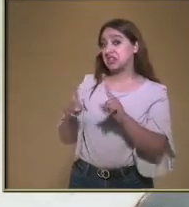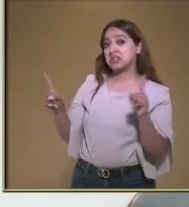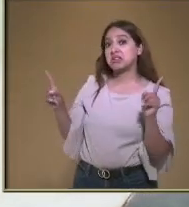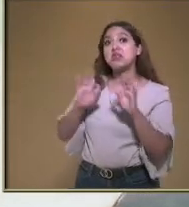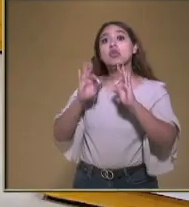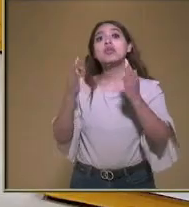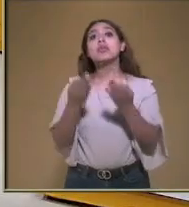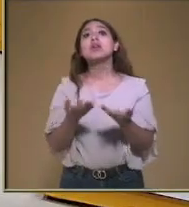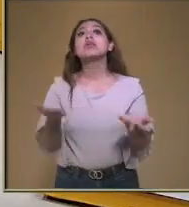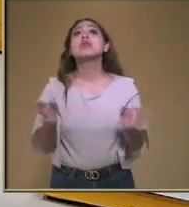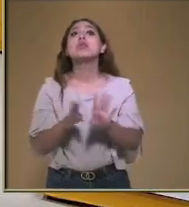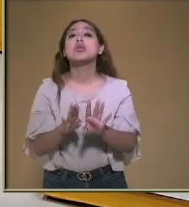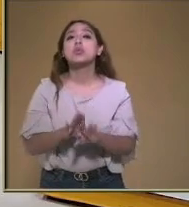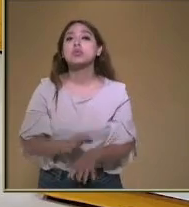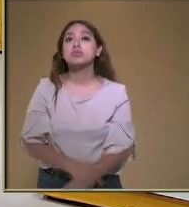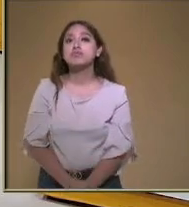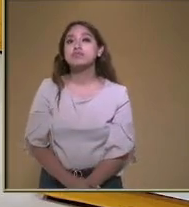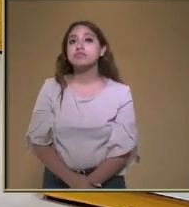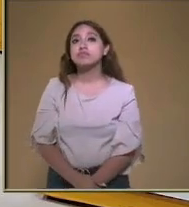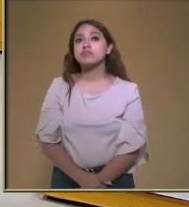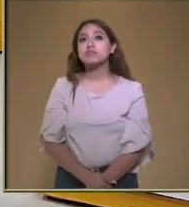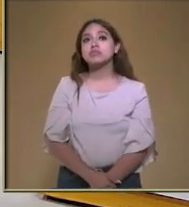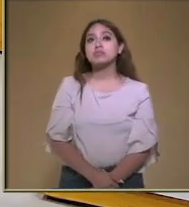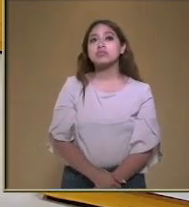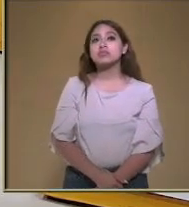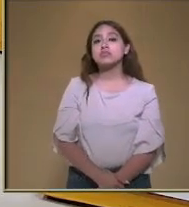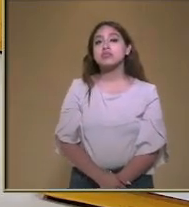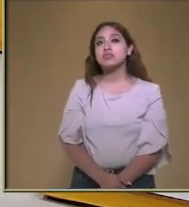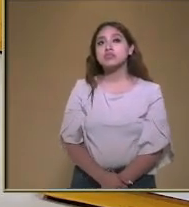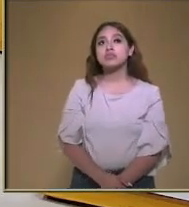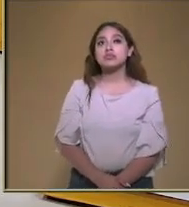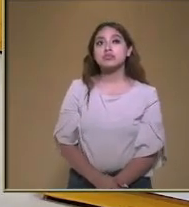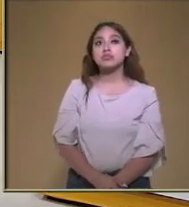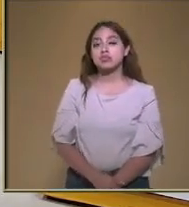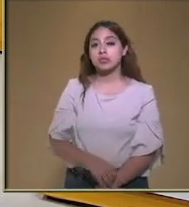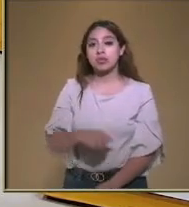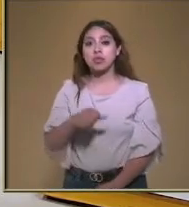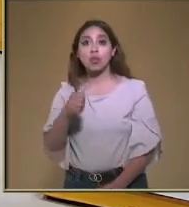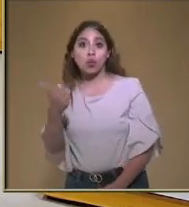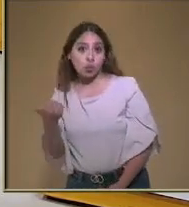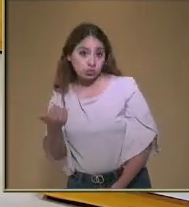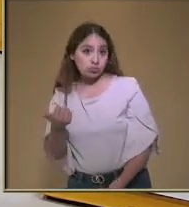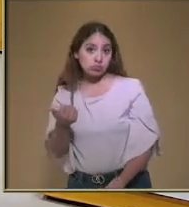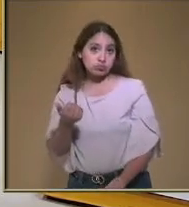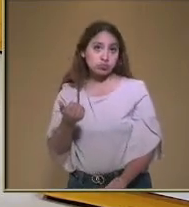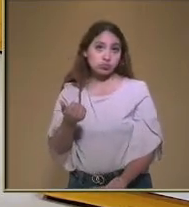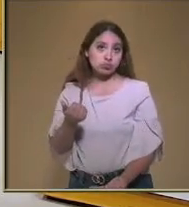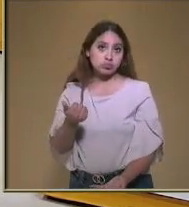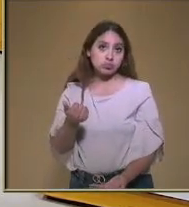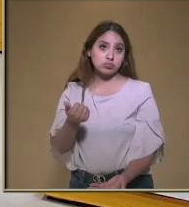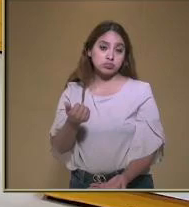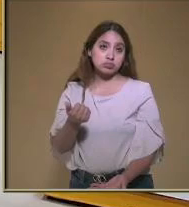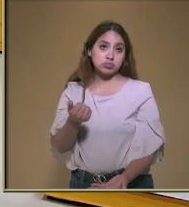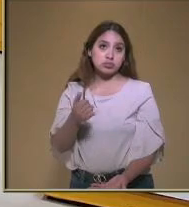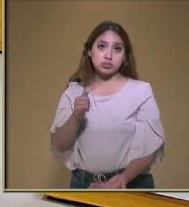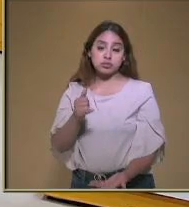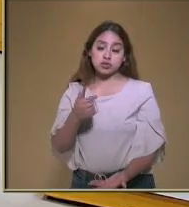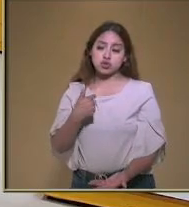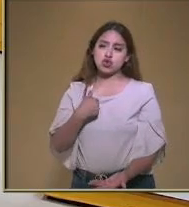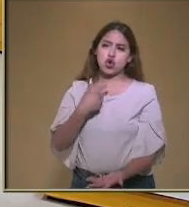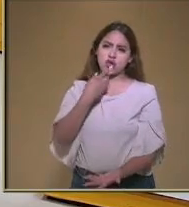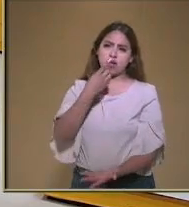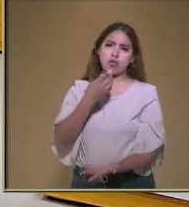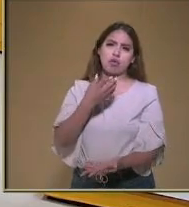la taparrosca? Bueno, otra de las opciones que podemos tener, digo, en este caso la propuesta personal, puedo